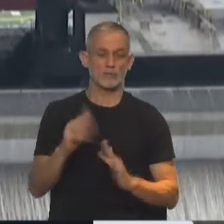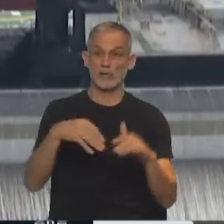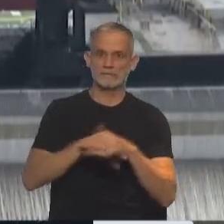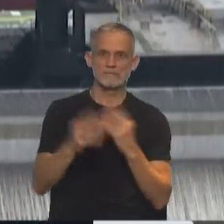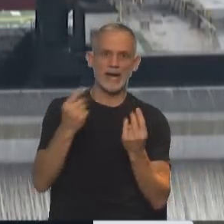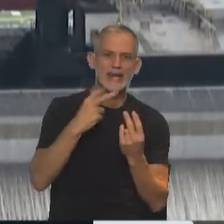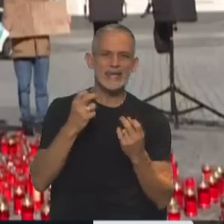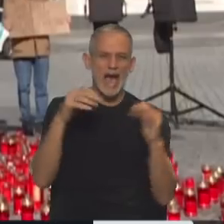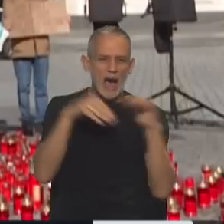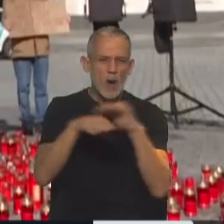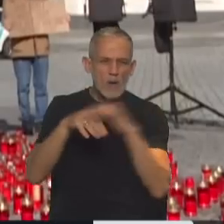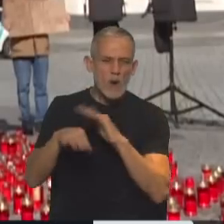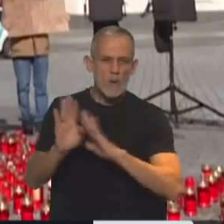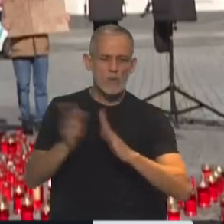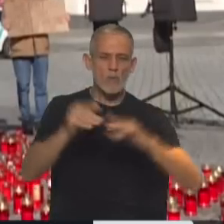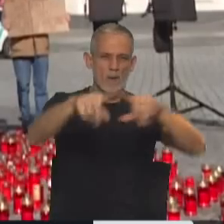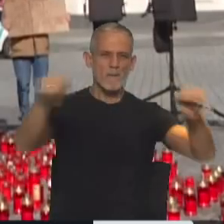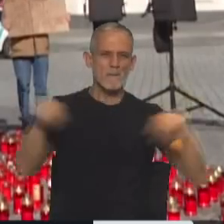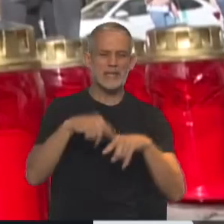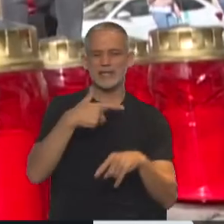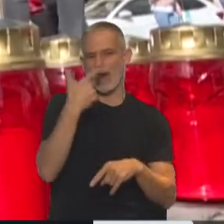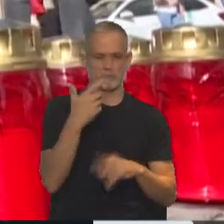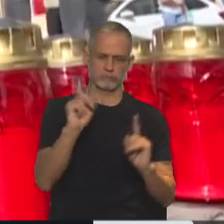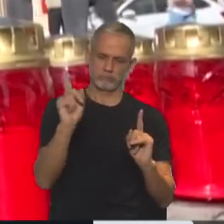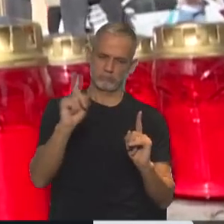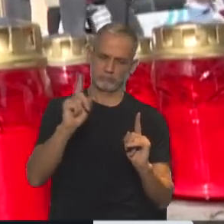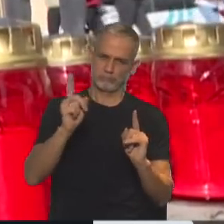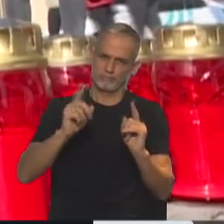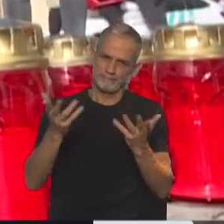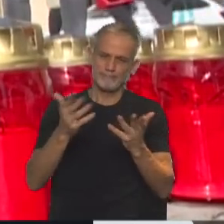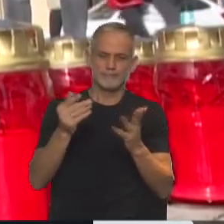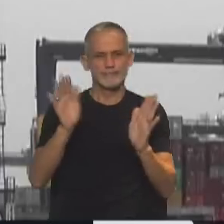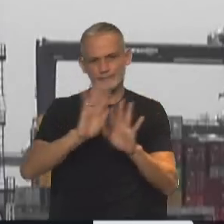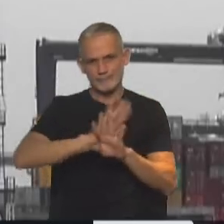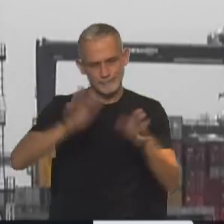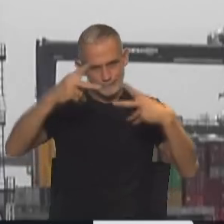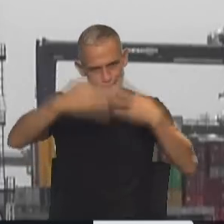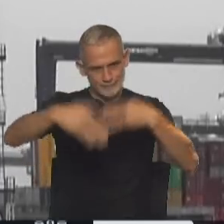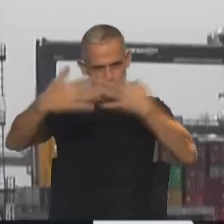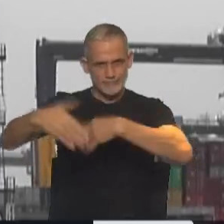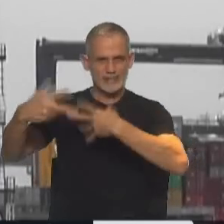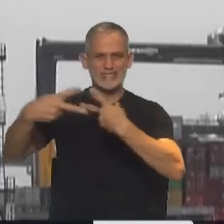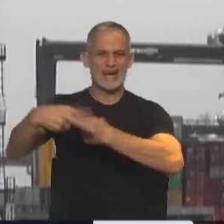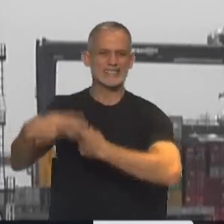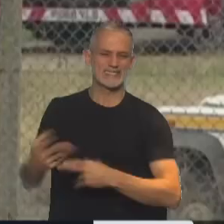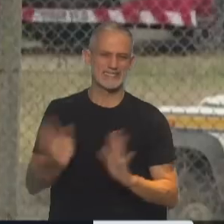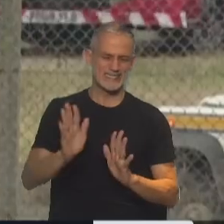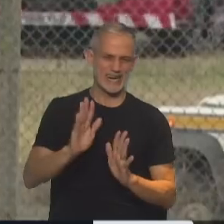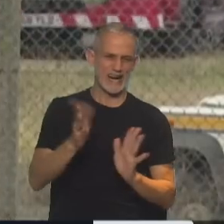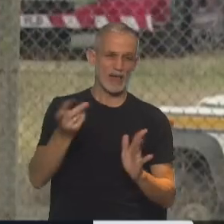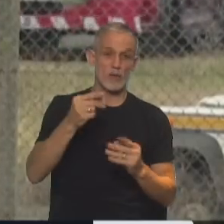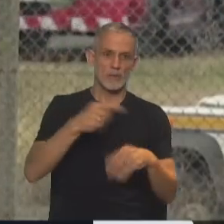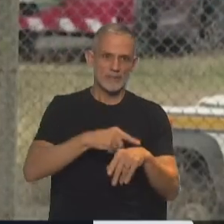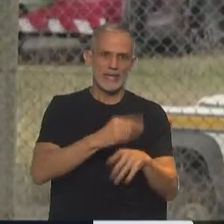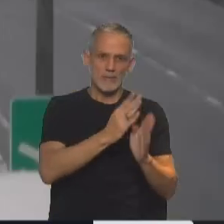en energía las piletas climatizadas también se están empezando a cerrar o se van a empezar a cerrar paulatinamente a